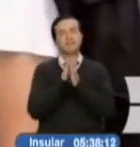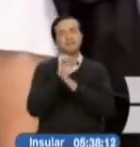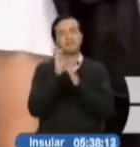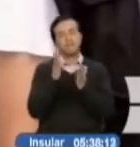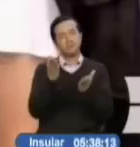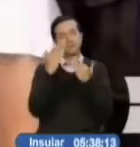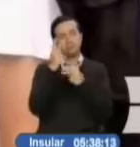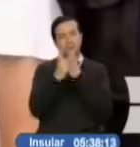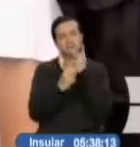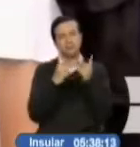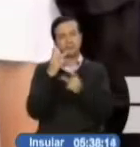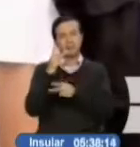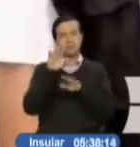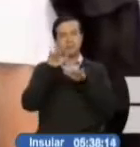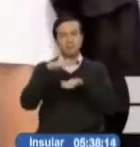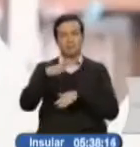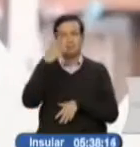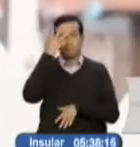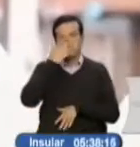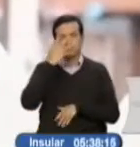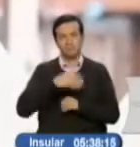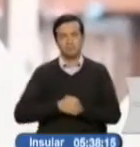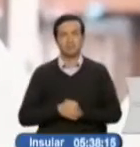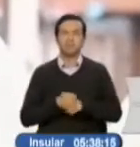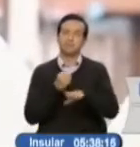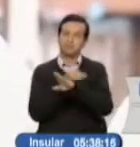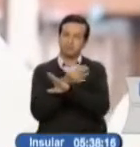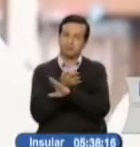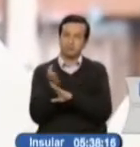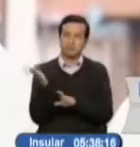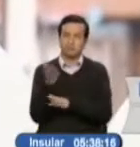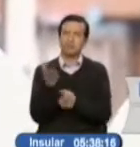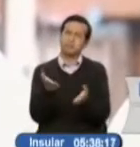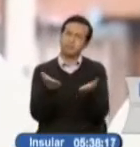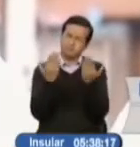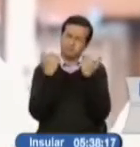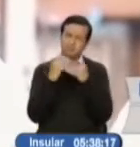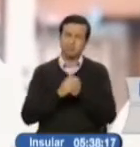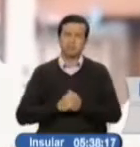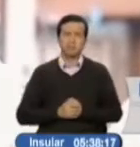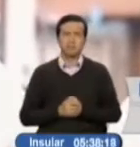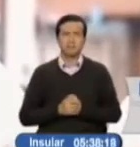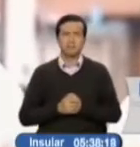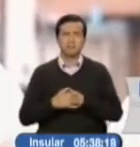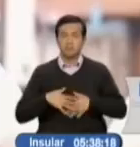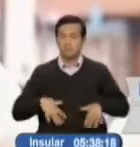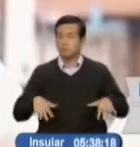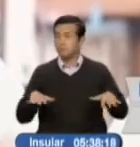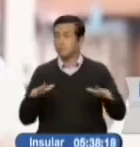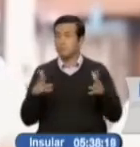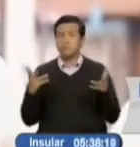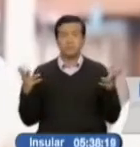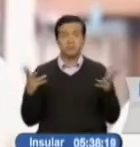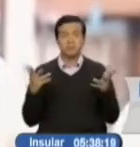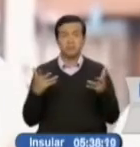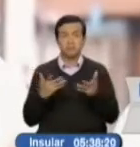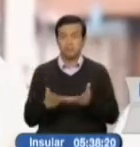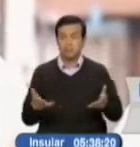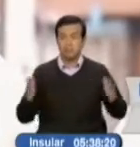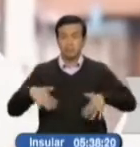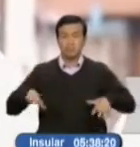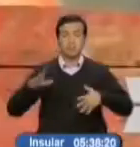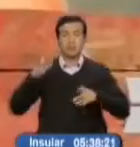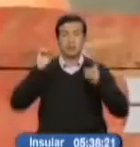ecuatorianos visitar las playas esmeraldeñas. Le recomendamos al turismo que venga, que, o sea, no ha pasado muchas cosas aquí